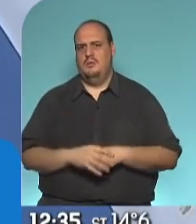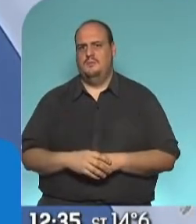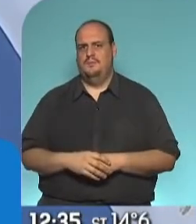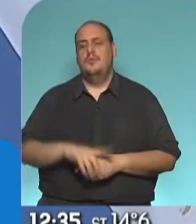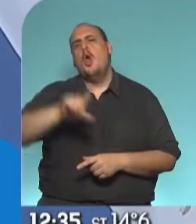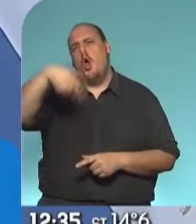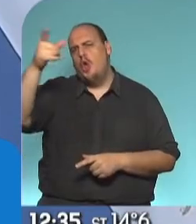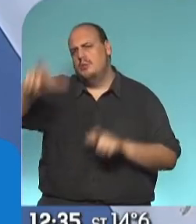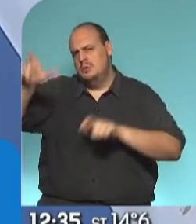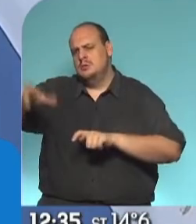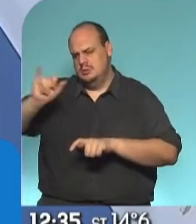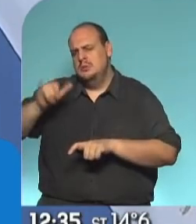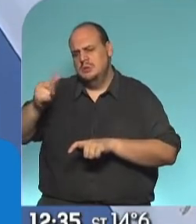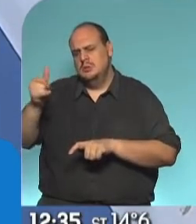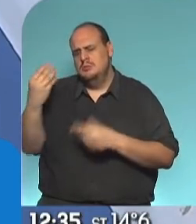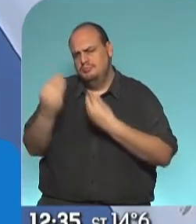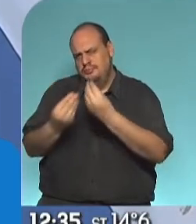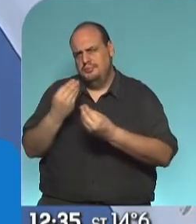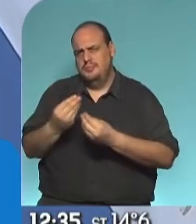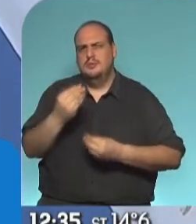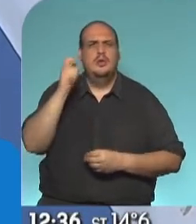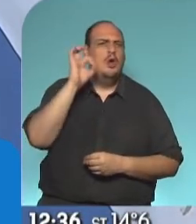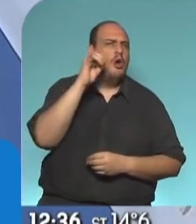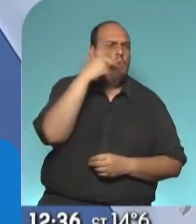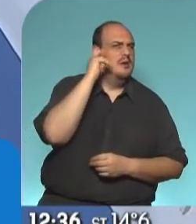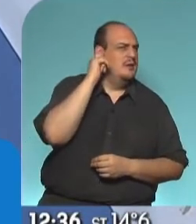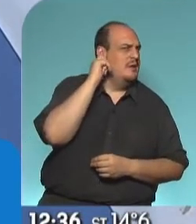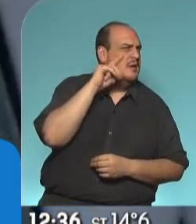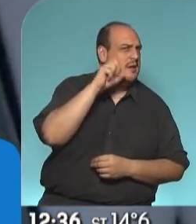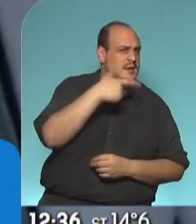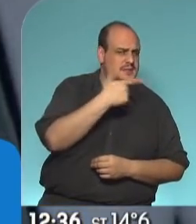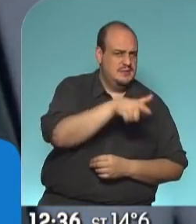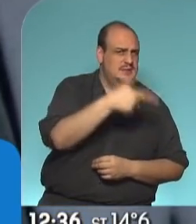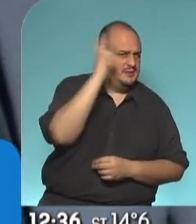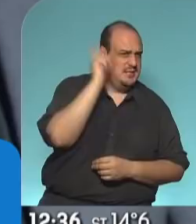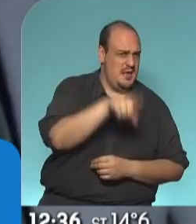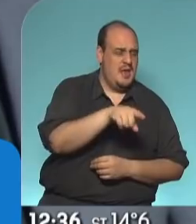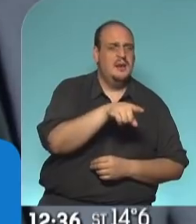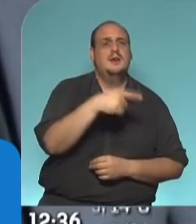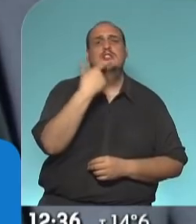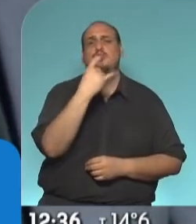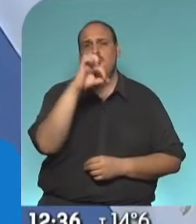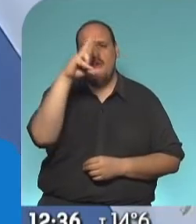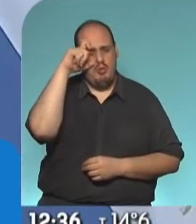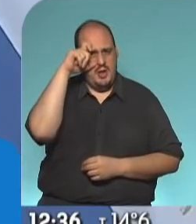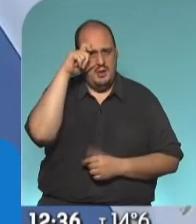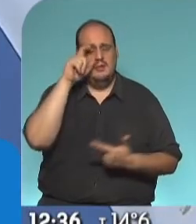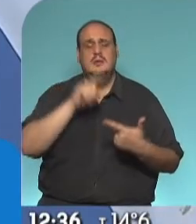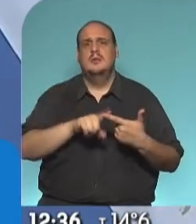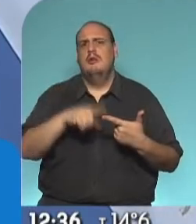con muchos otros, sin ninguna duda. O'Higgins de Chile, con Sucre, con tantos